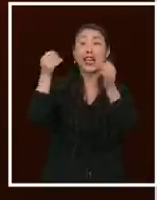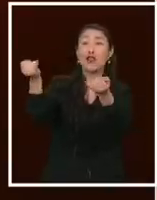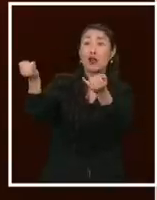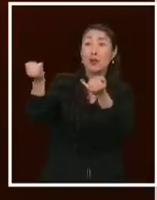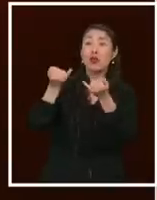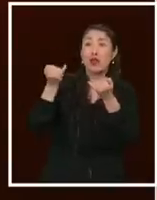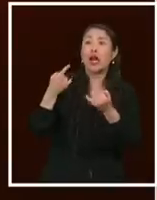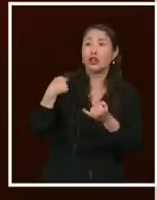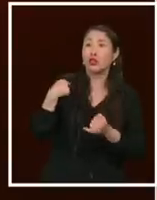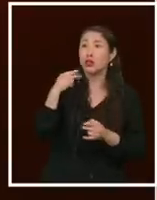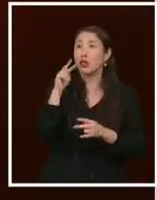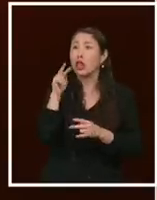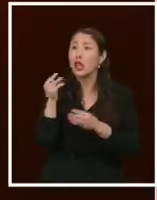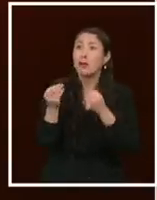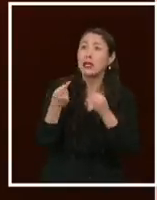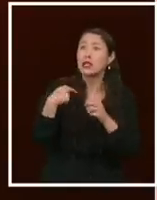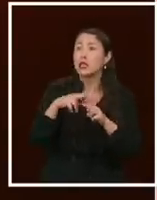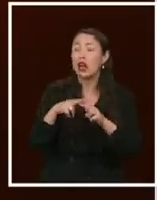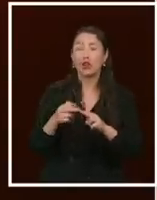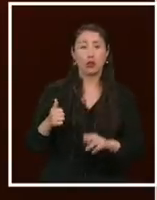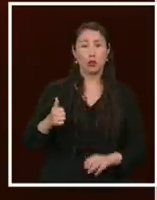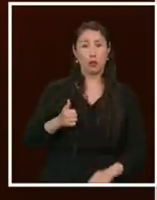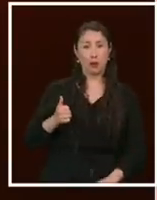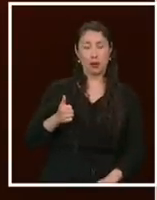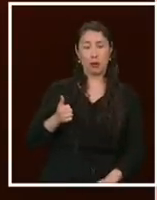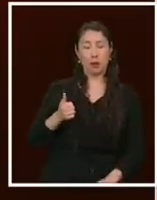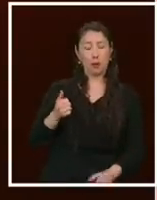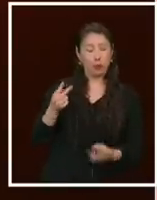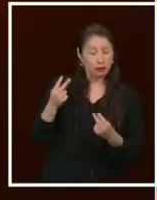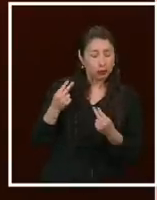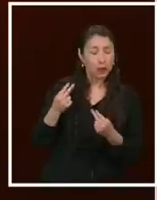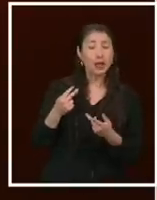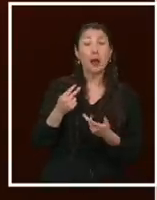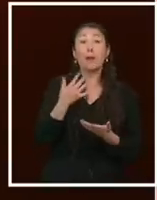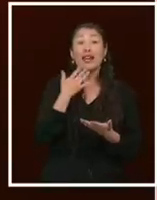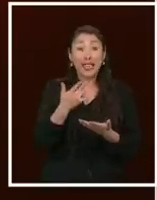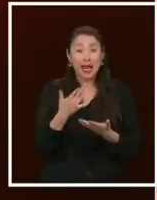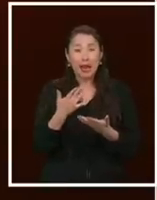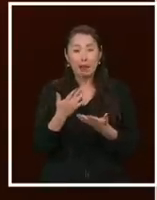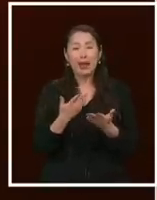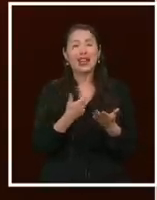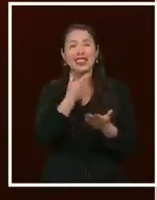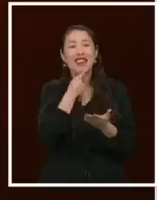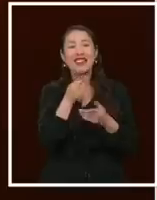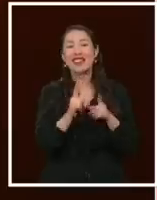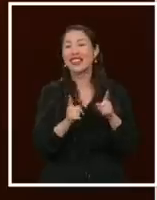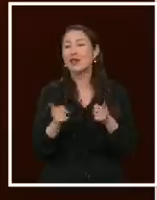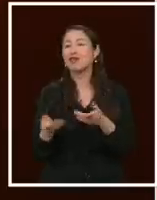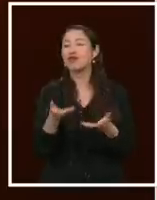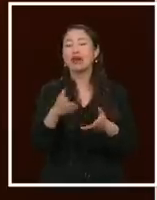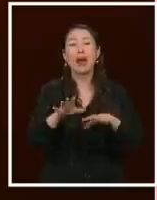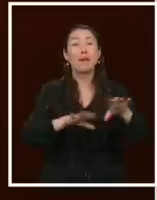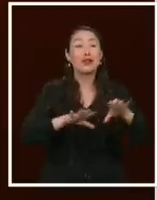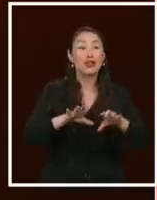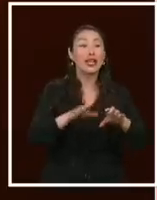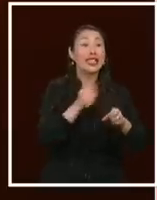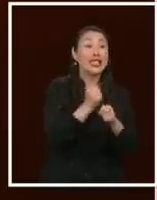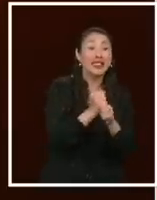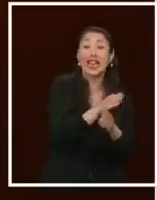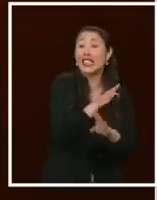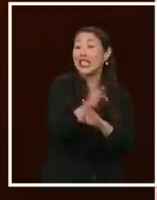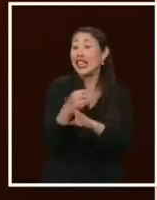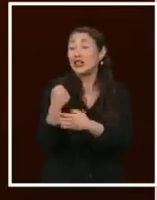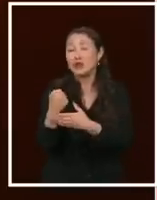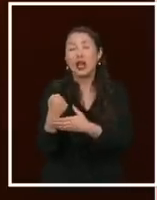generen, estar muy alerta a propósito de poder facilitar el despliegue de los medios operativos. Es muy importante llamar a